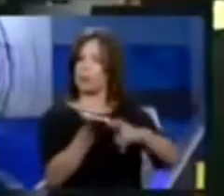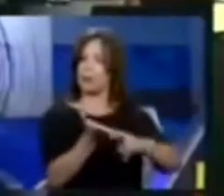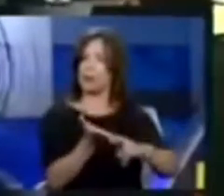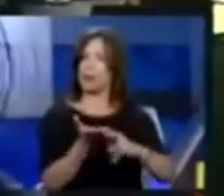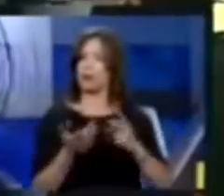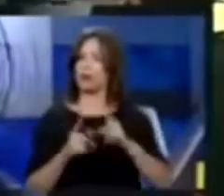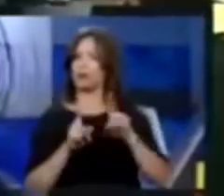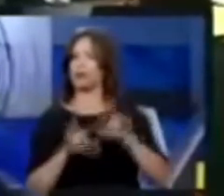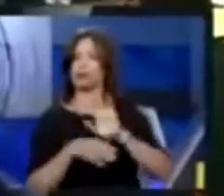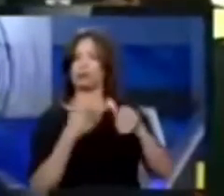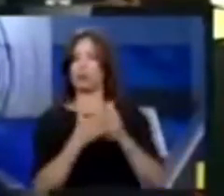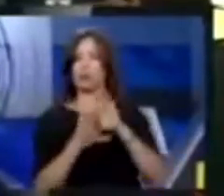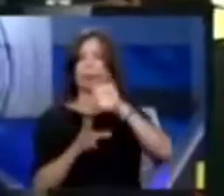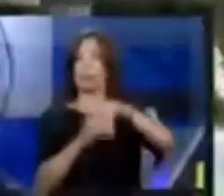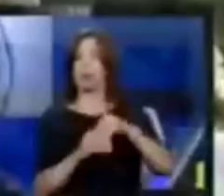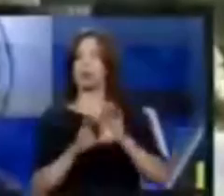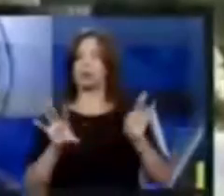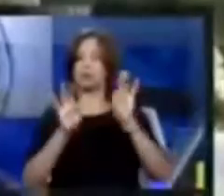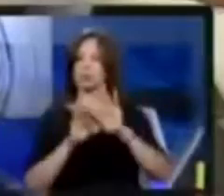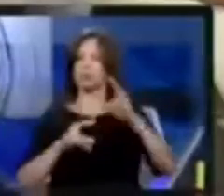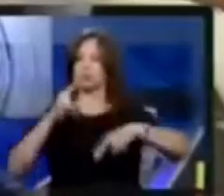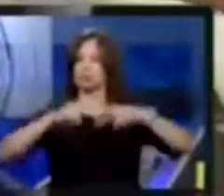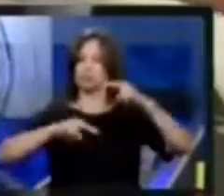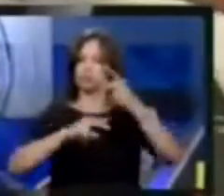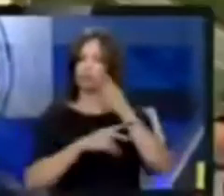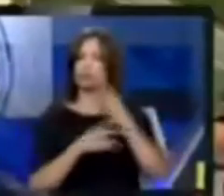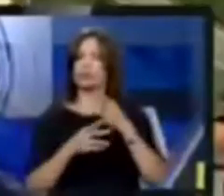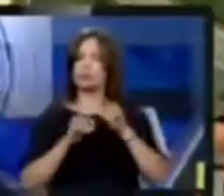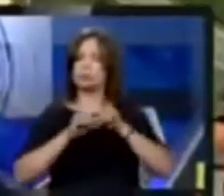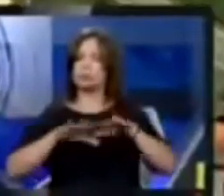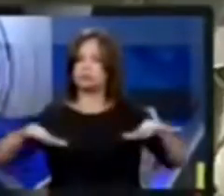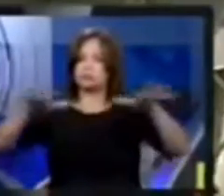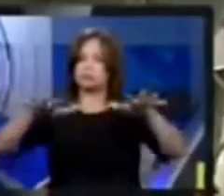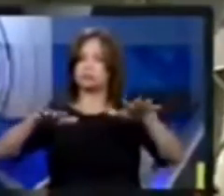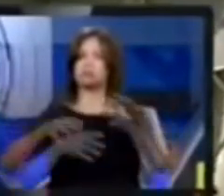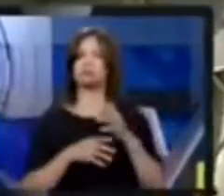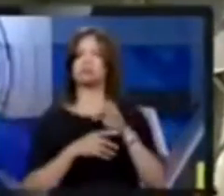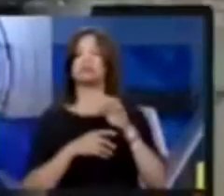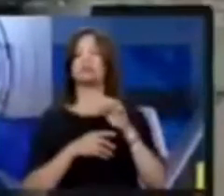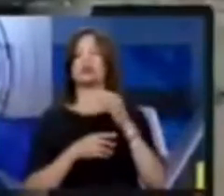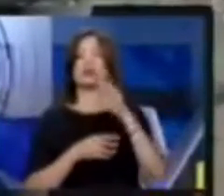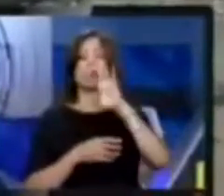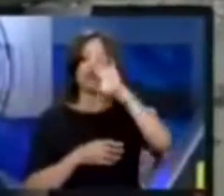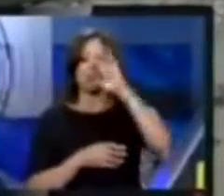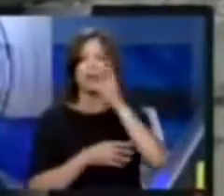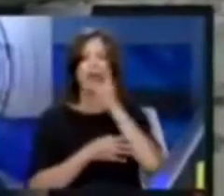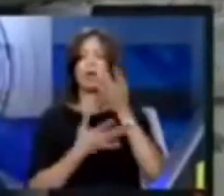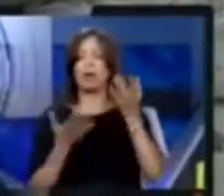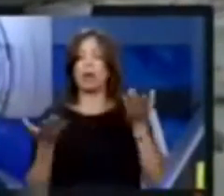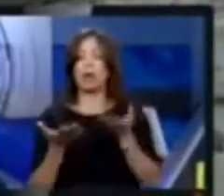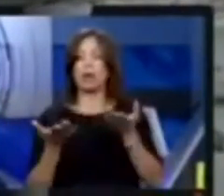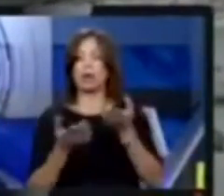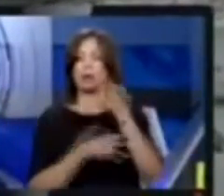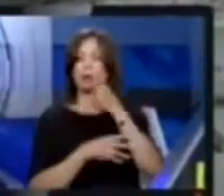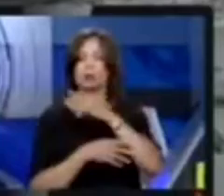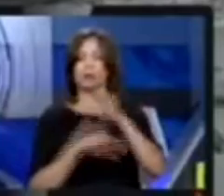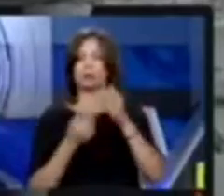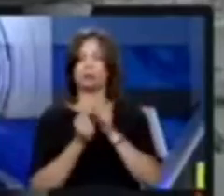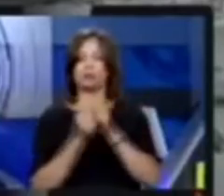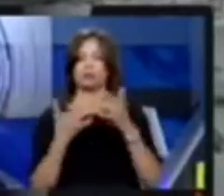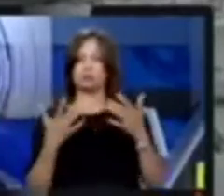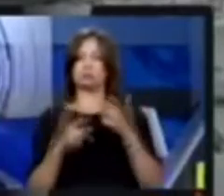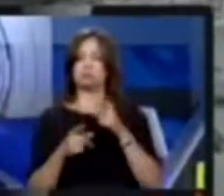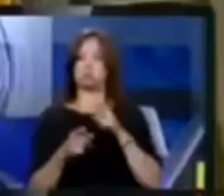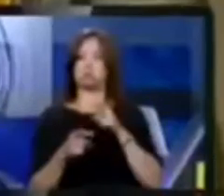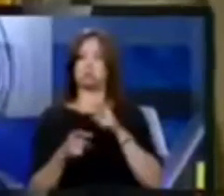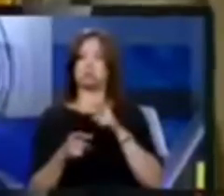aprobación. Todos involucraban importantes obras que están diseminadas por los 4 puntos cardinales del país y todos encontraron